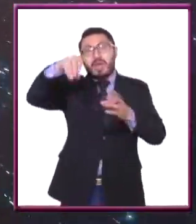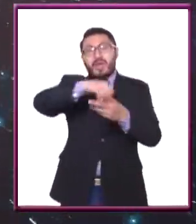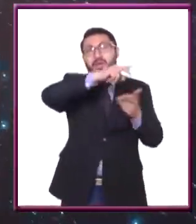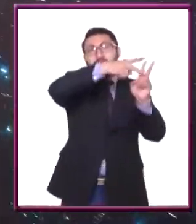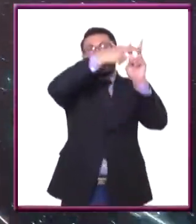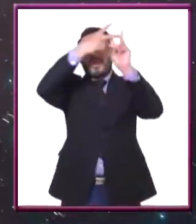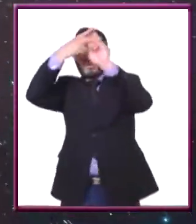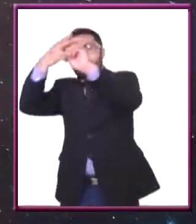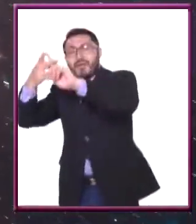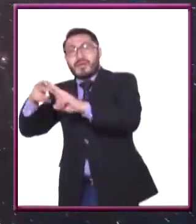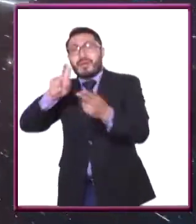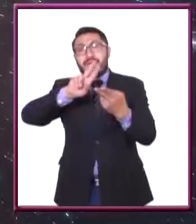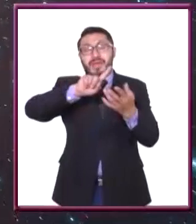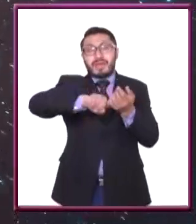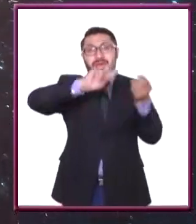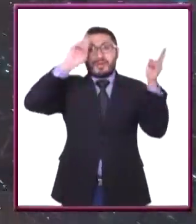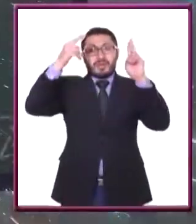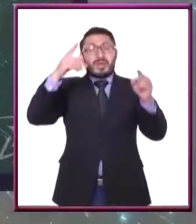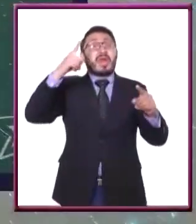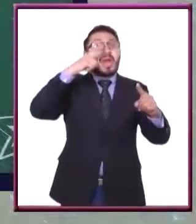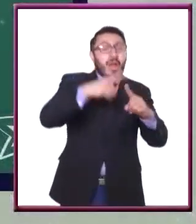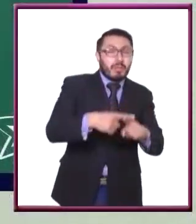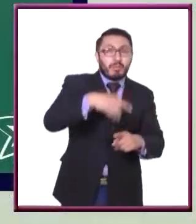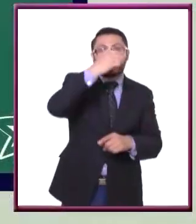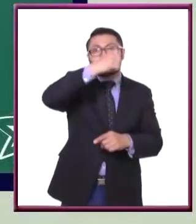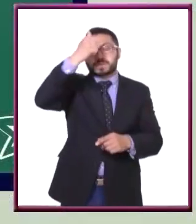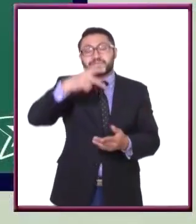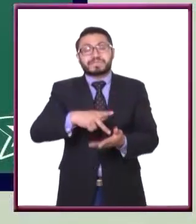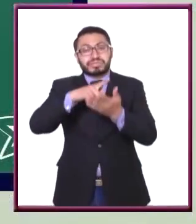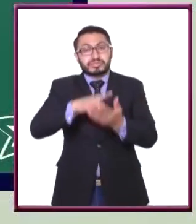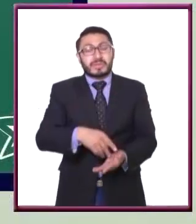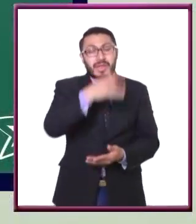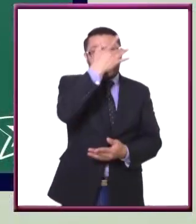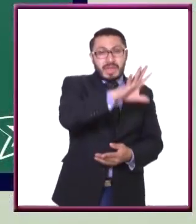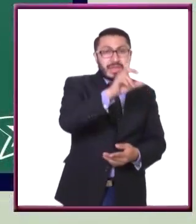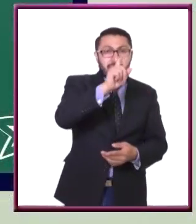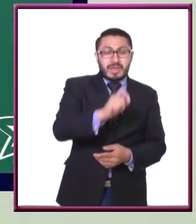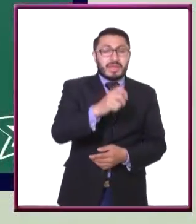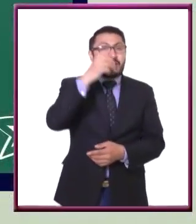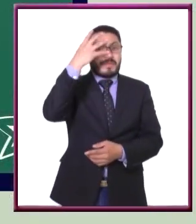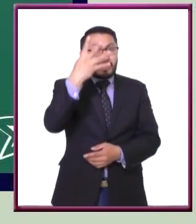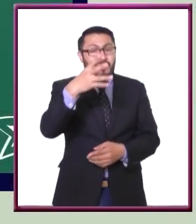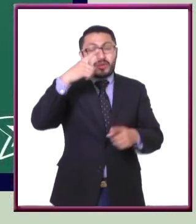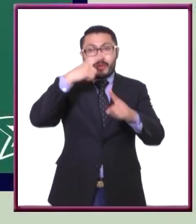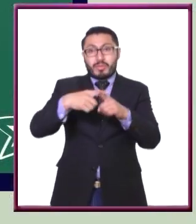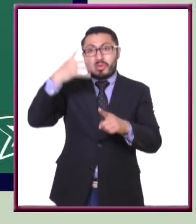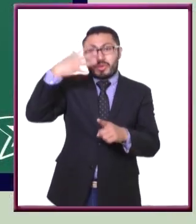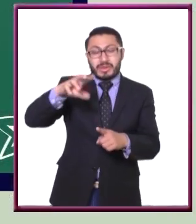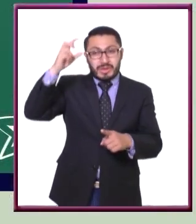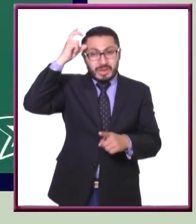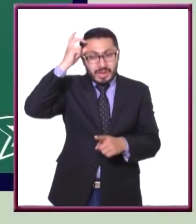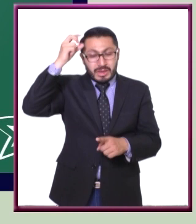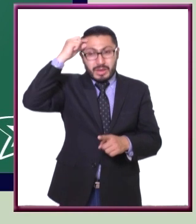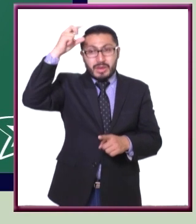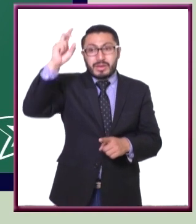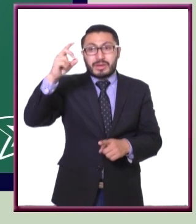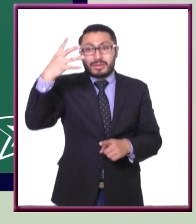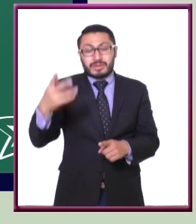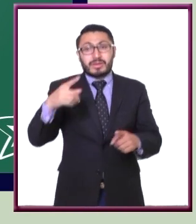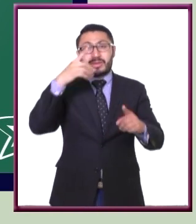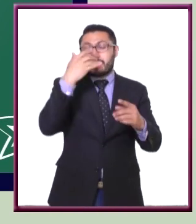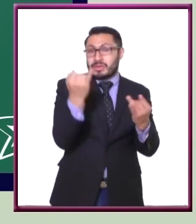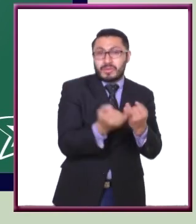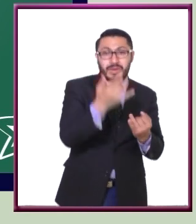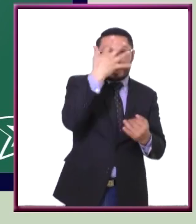por la masa de cada estrella. Esto es 10 a la 24 por 10 a la 35 igual a 10 a